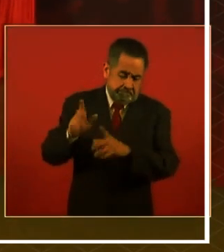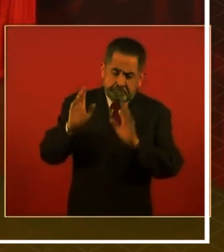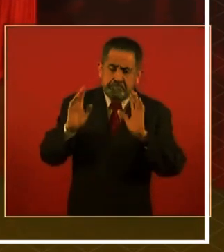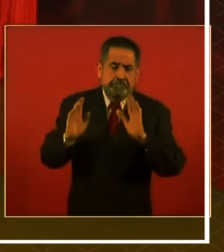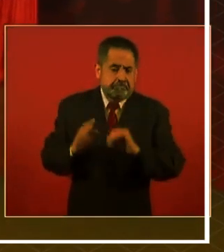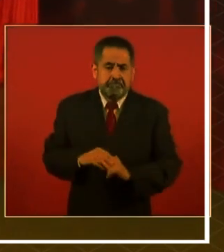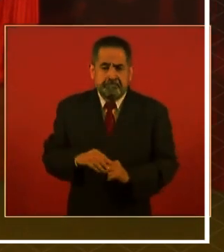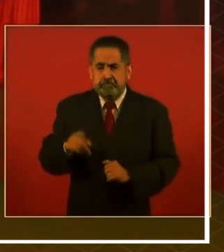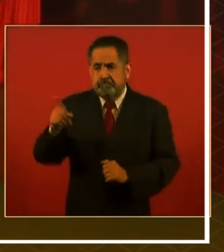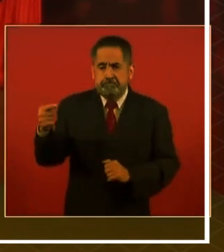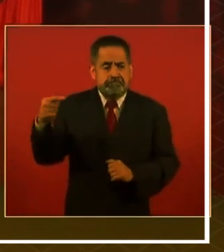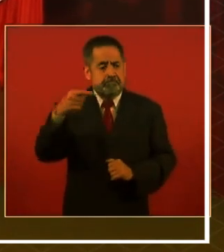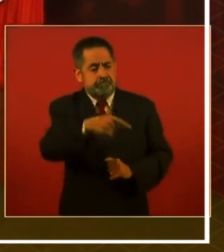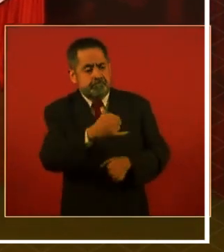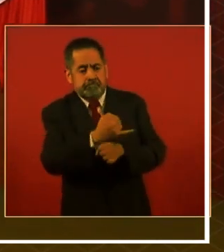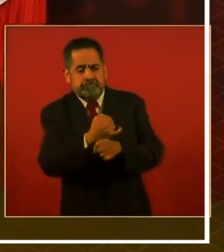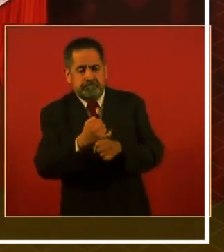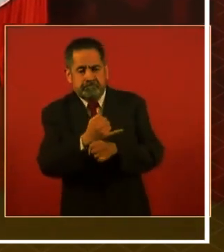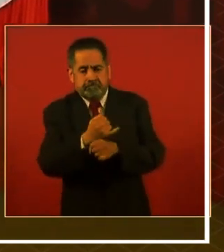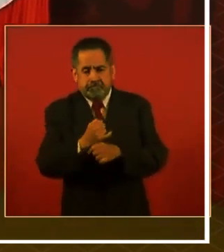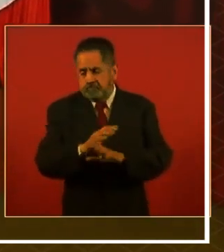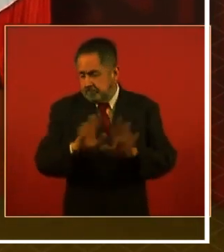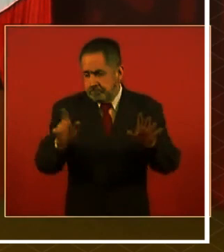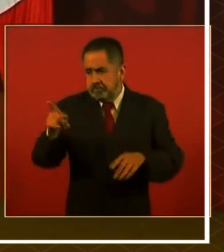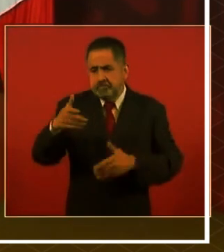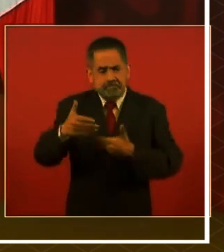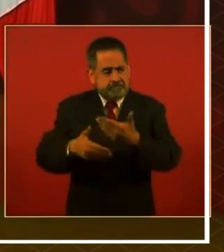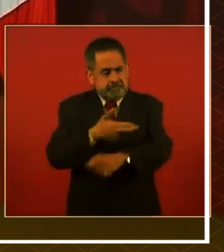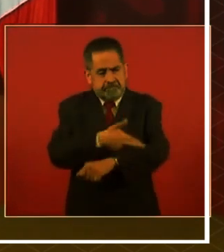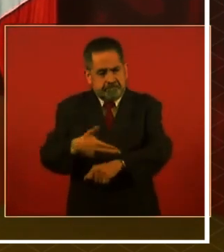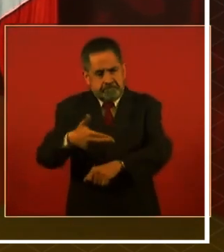para investigar y para proceder